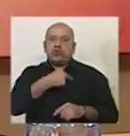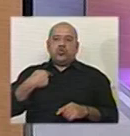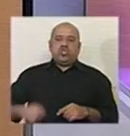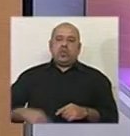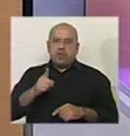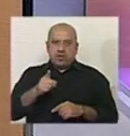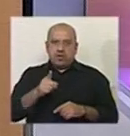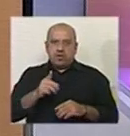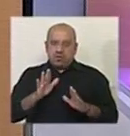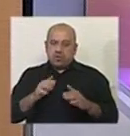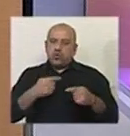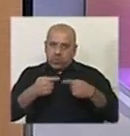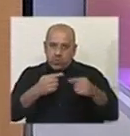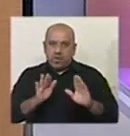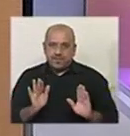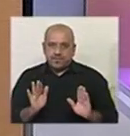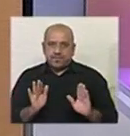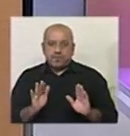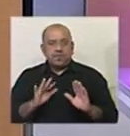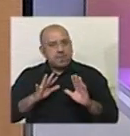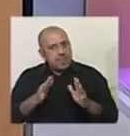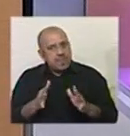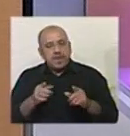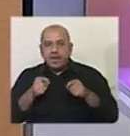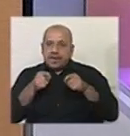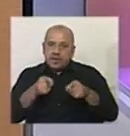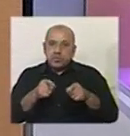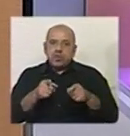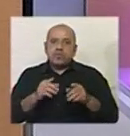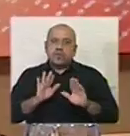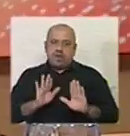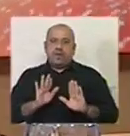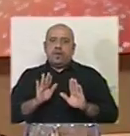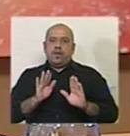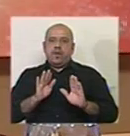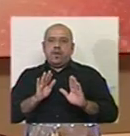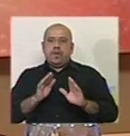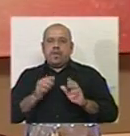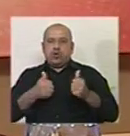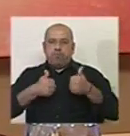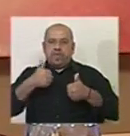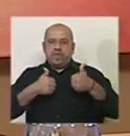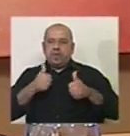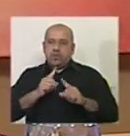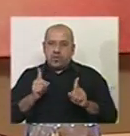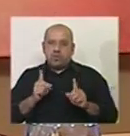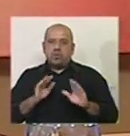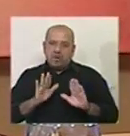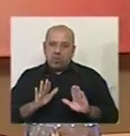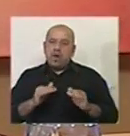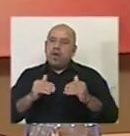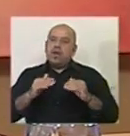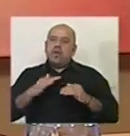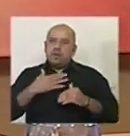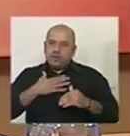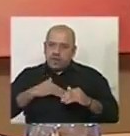guerra, pero va a ser como una señal de no pongamos peores las cosas. Y ese lobby no